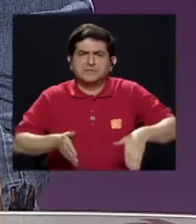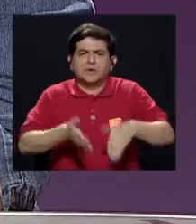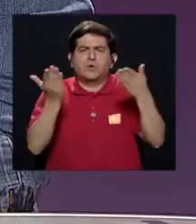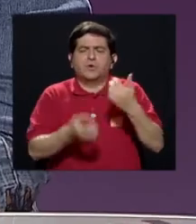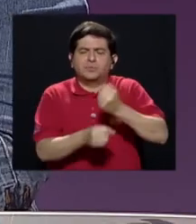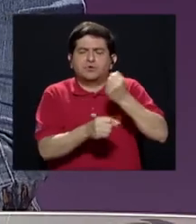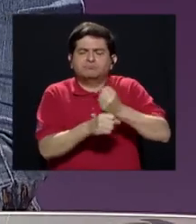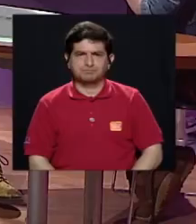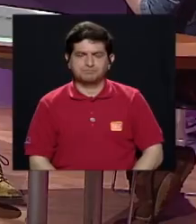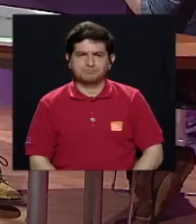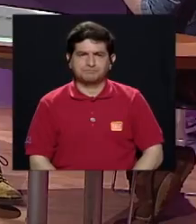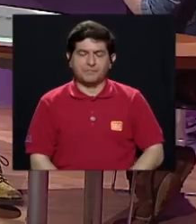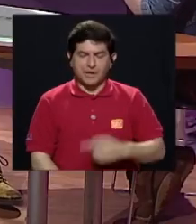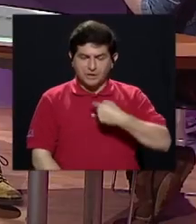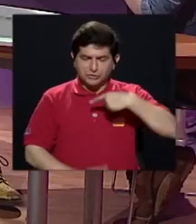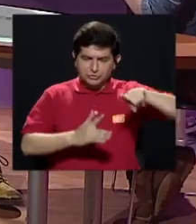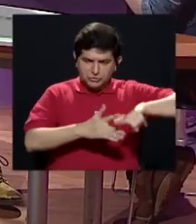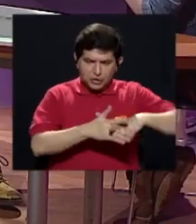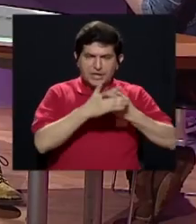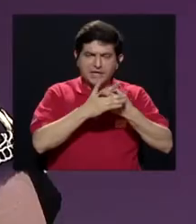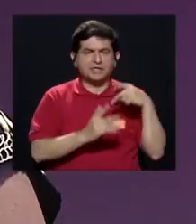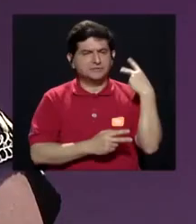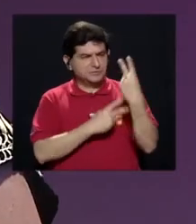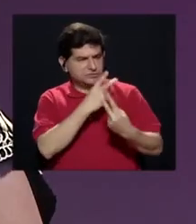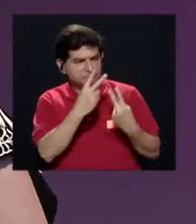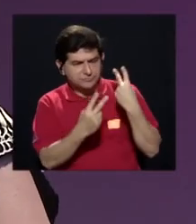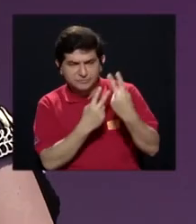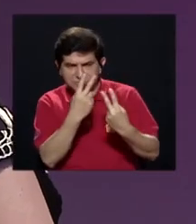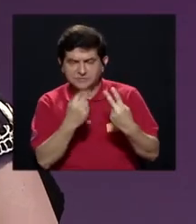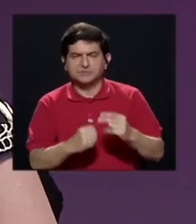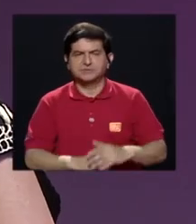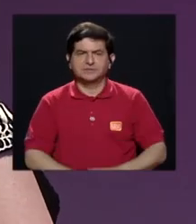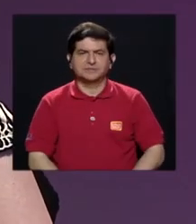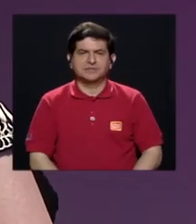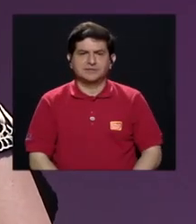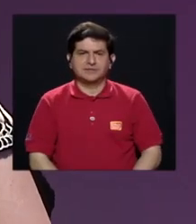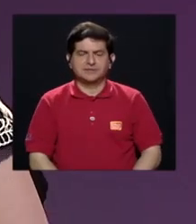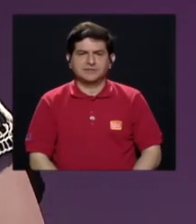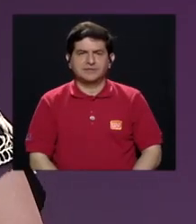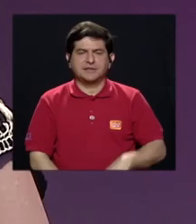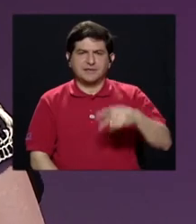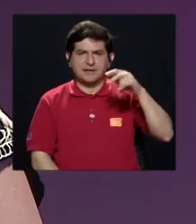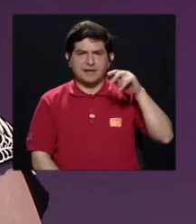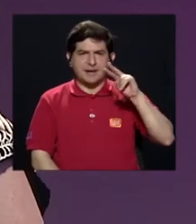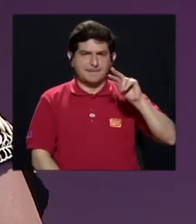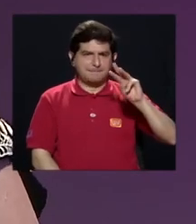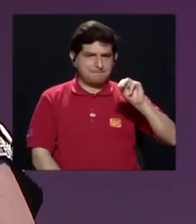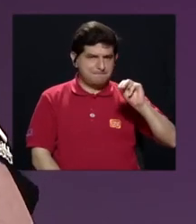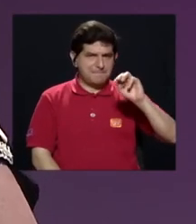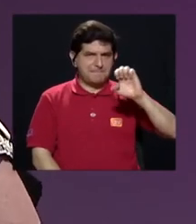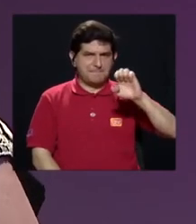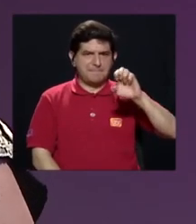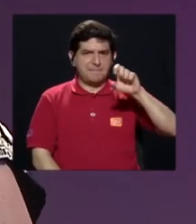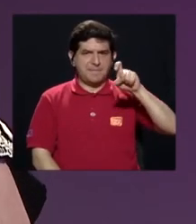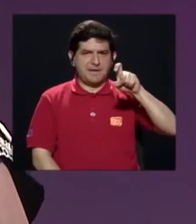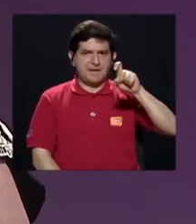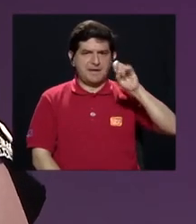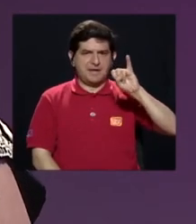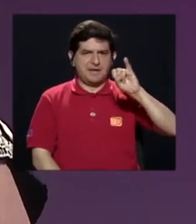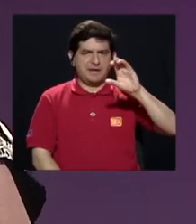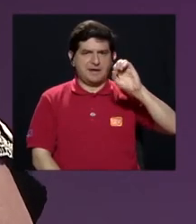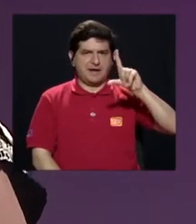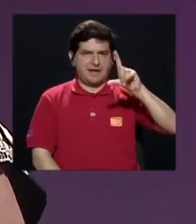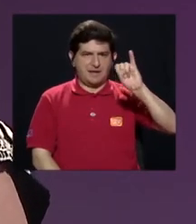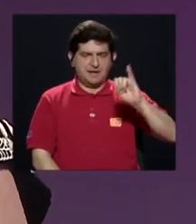este trabajo? Yo inicio con un viaje a Mexicali, ¿verdad?, que es un